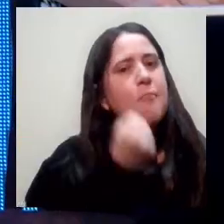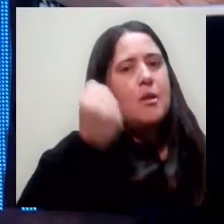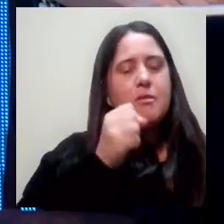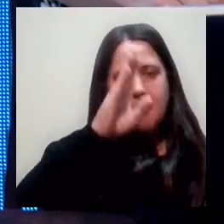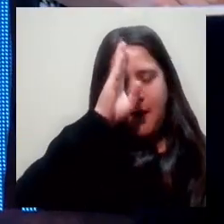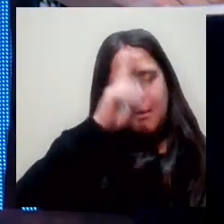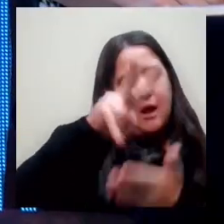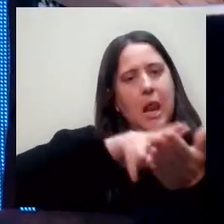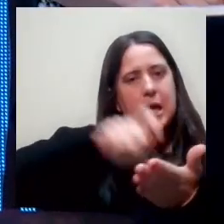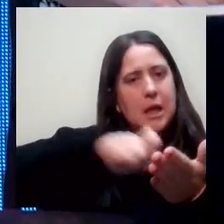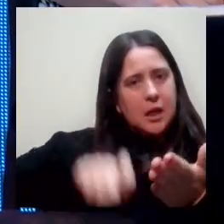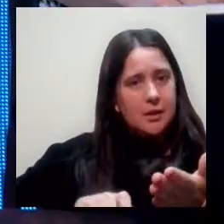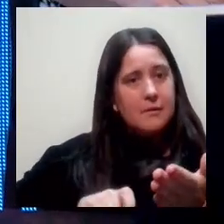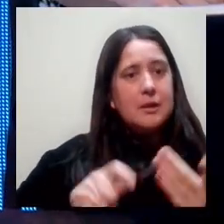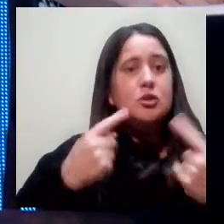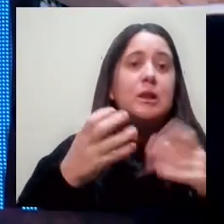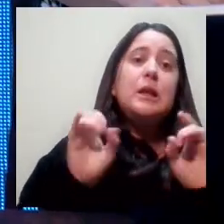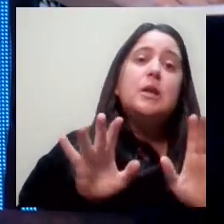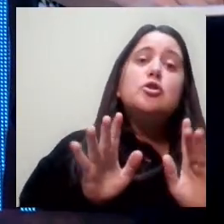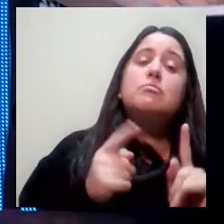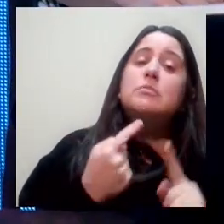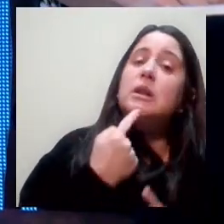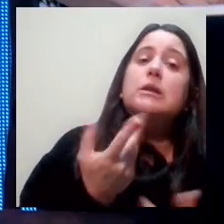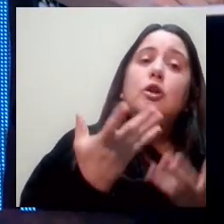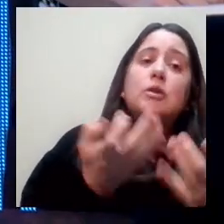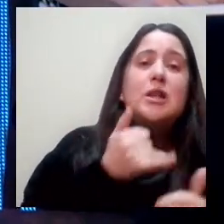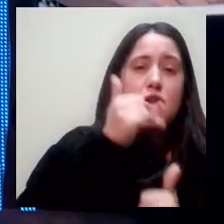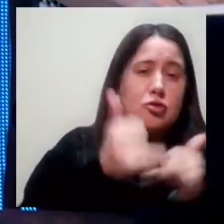escritura. Quería solamente como que hacer un raconto para ponernos